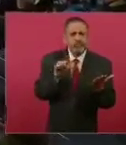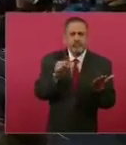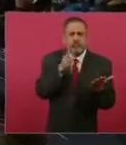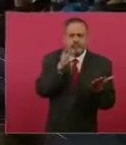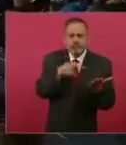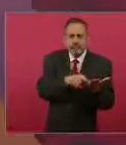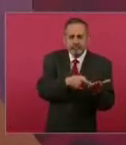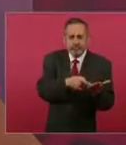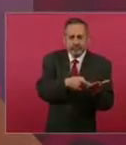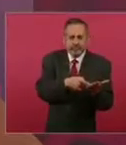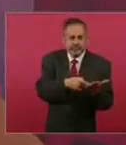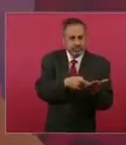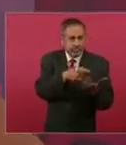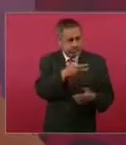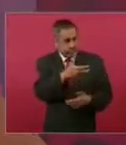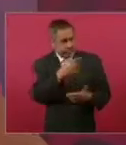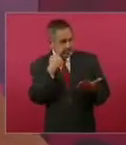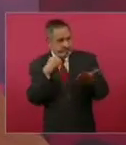lo que están haciendo,